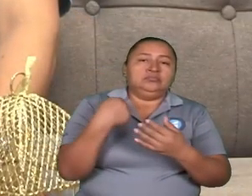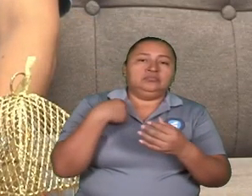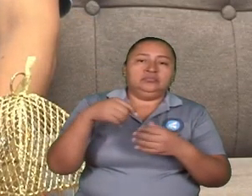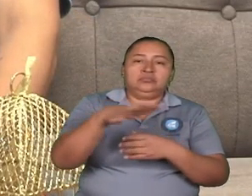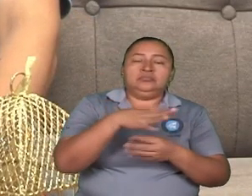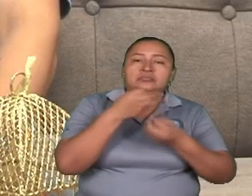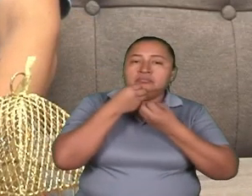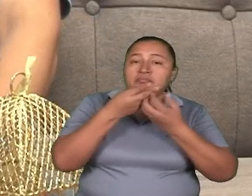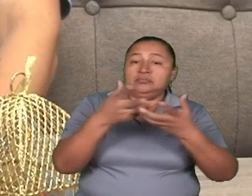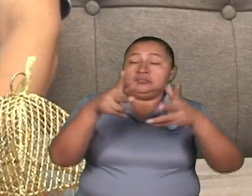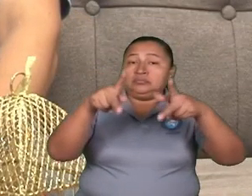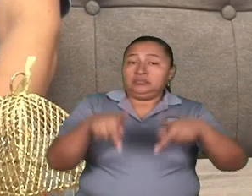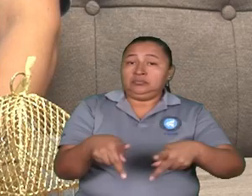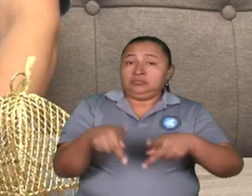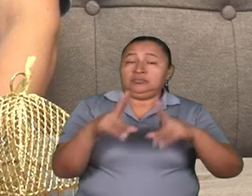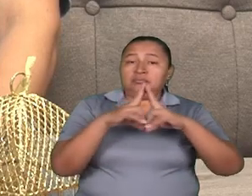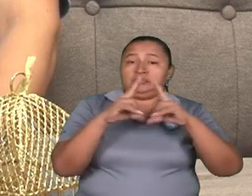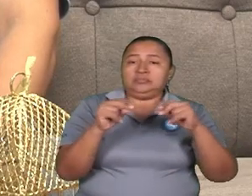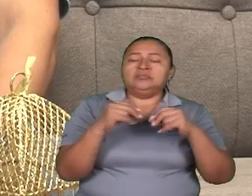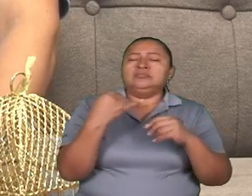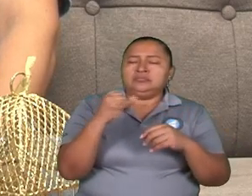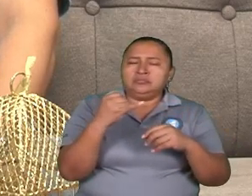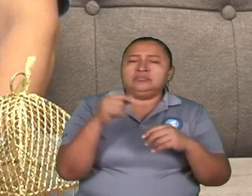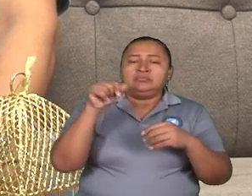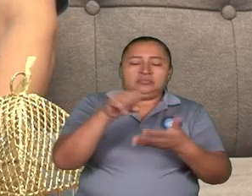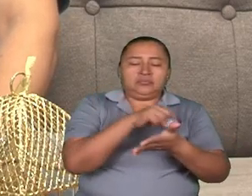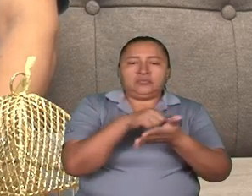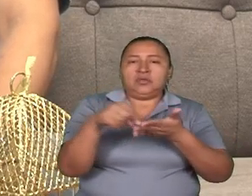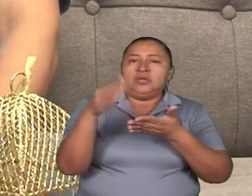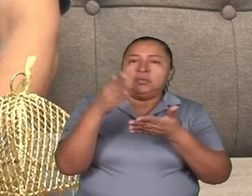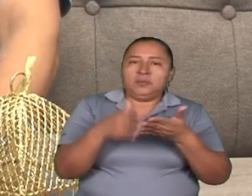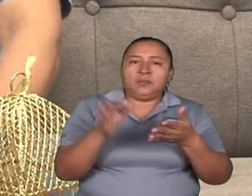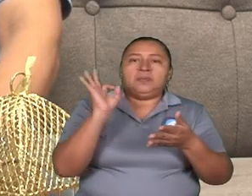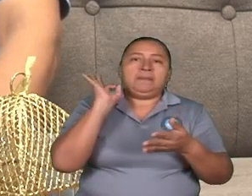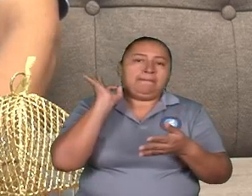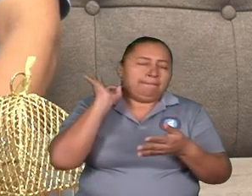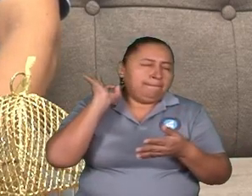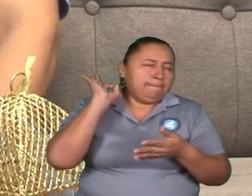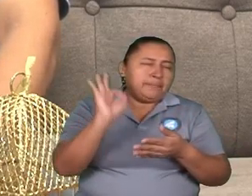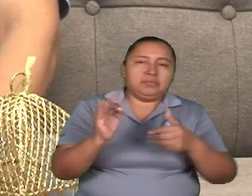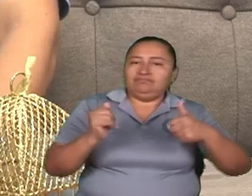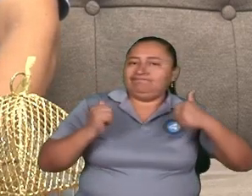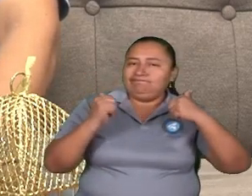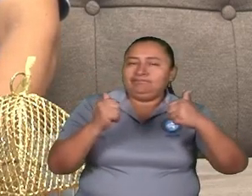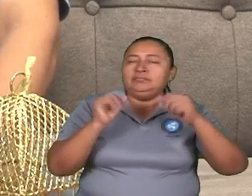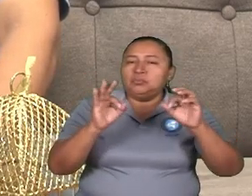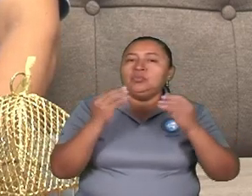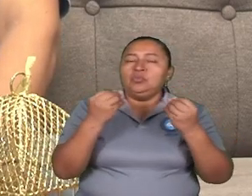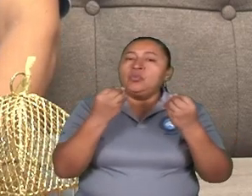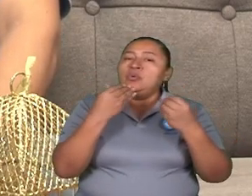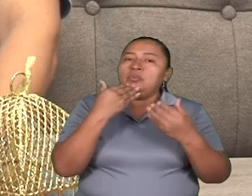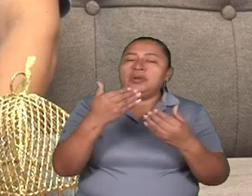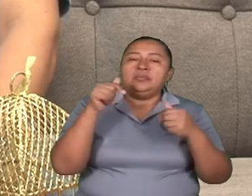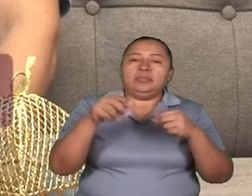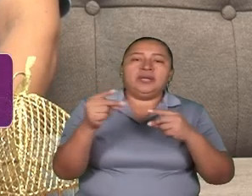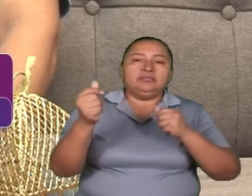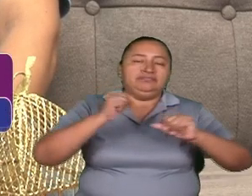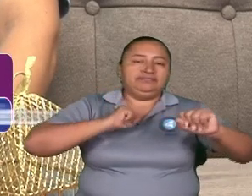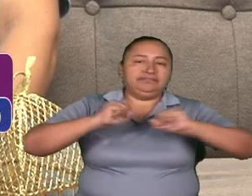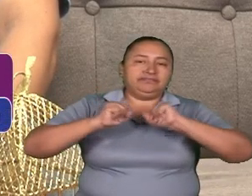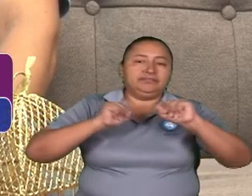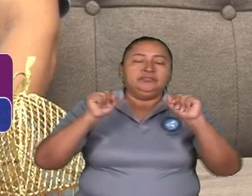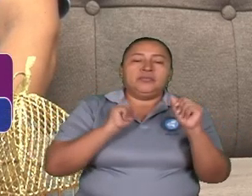la población nicaragüense. Así es, un fin de semana exitoso, muy exitoso para dinamizar a